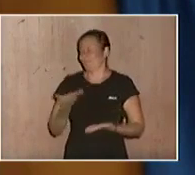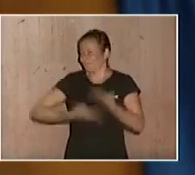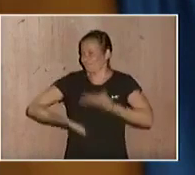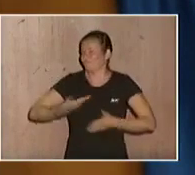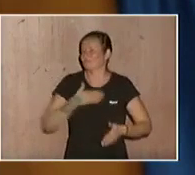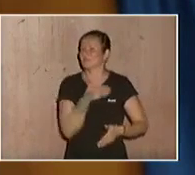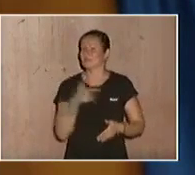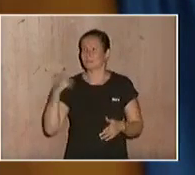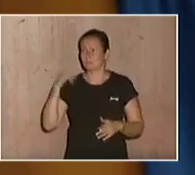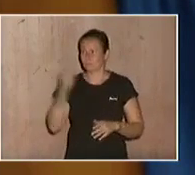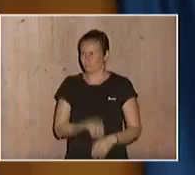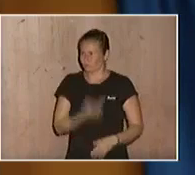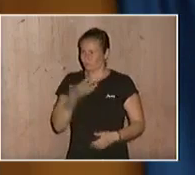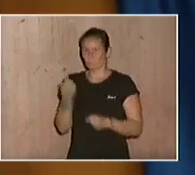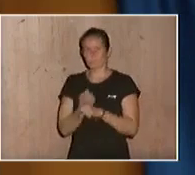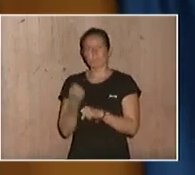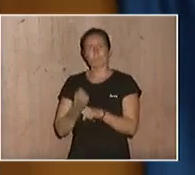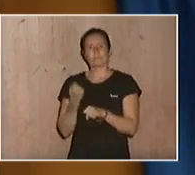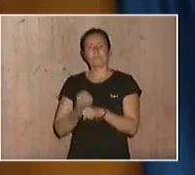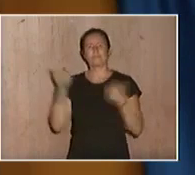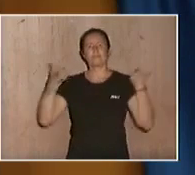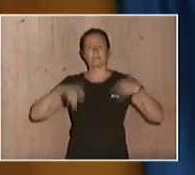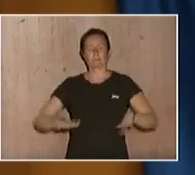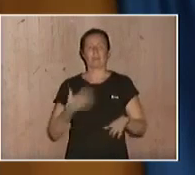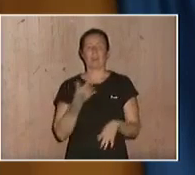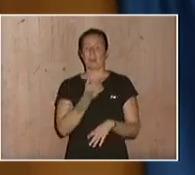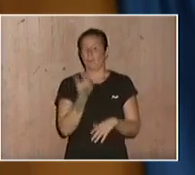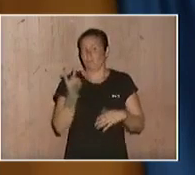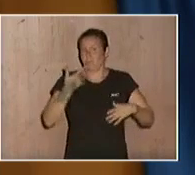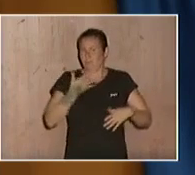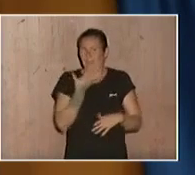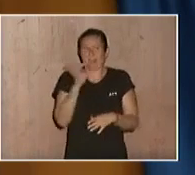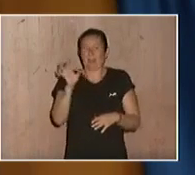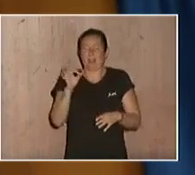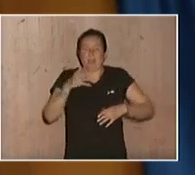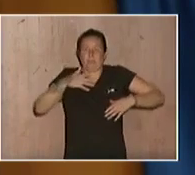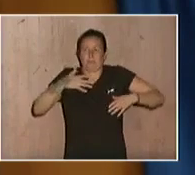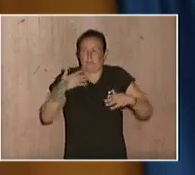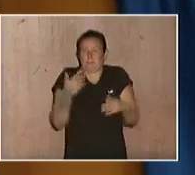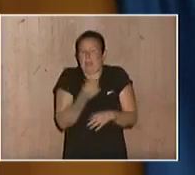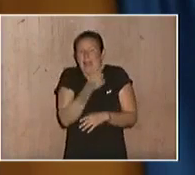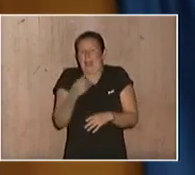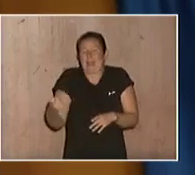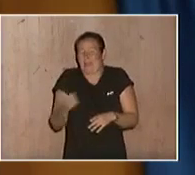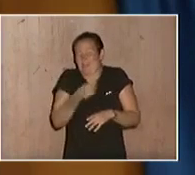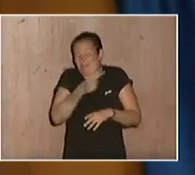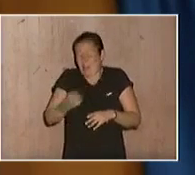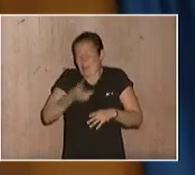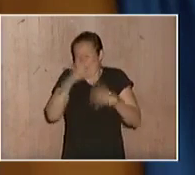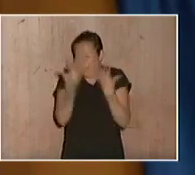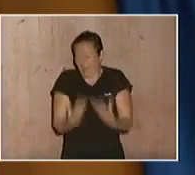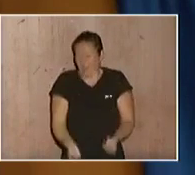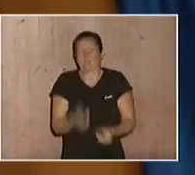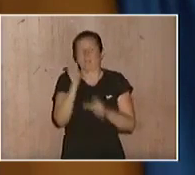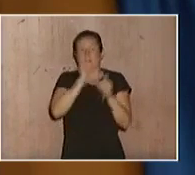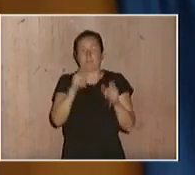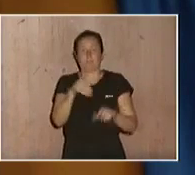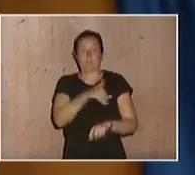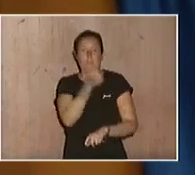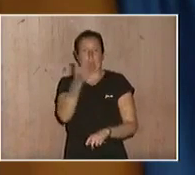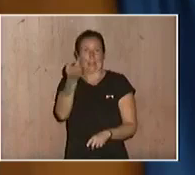dedicación le ha llevado a supervisar a más de medio centenar de estudiantes de doctorado que han realizado